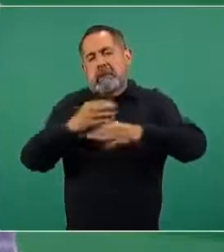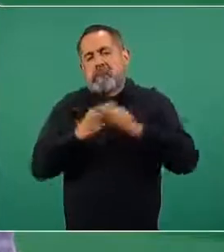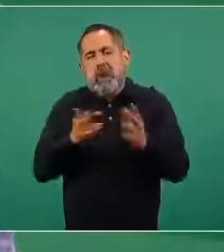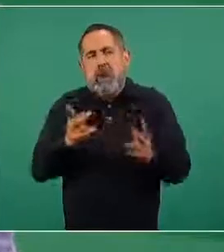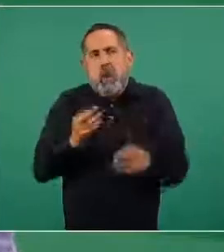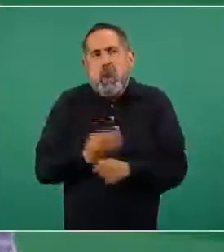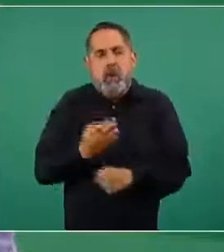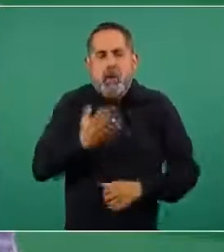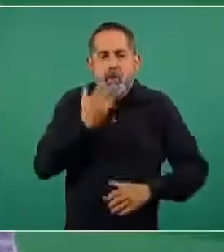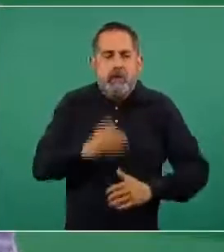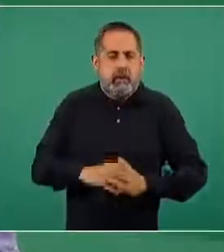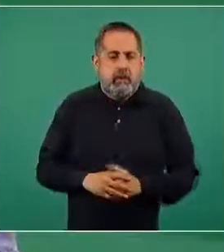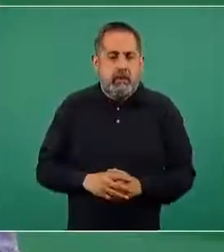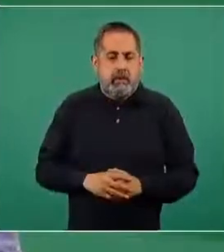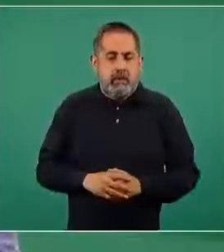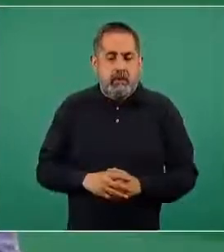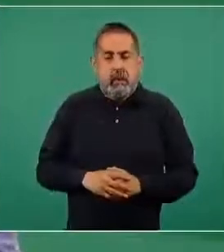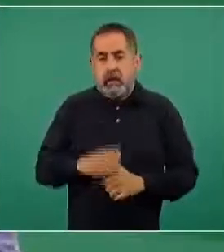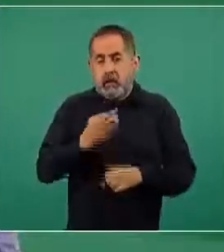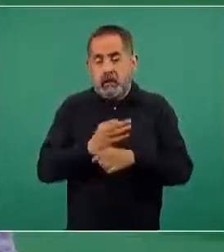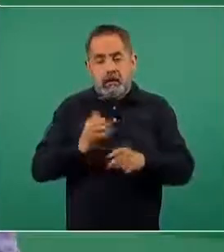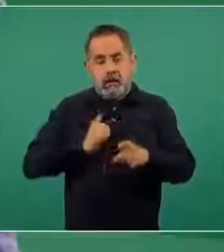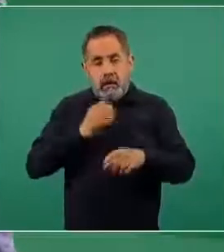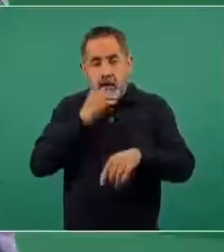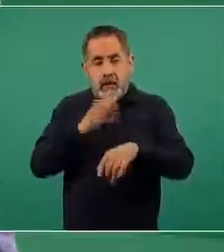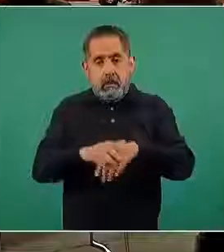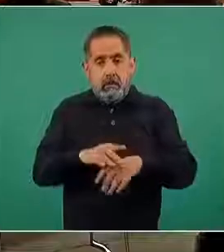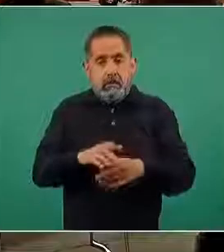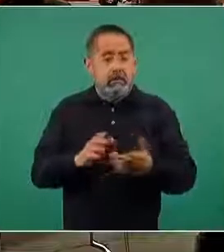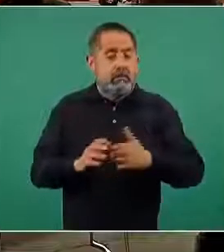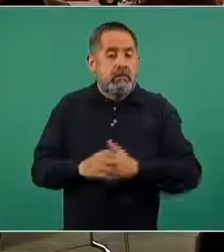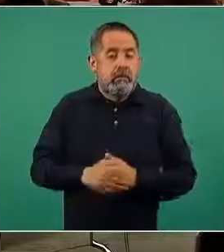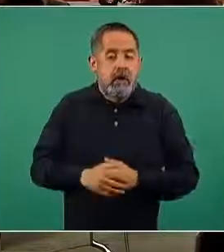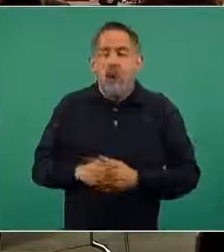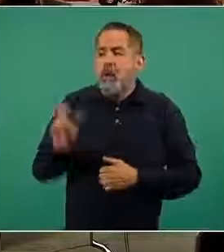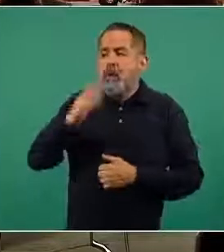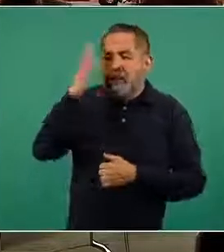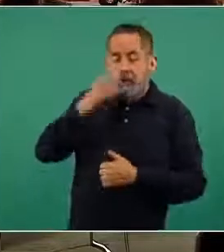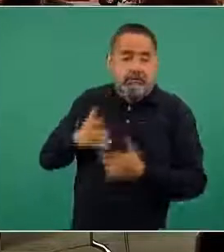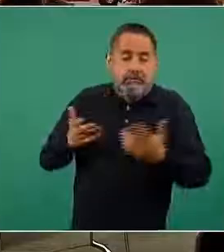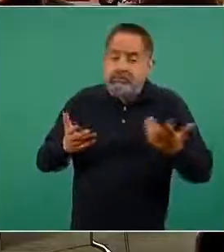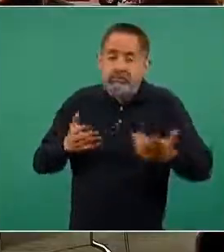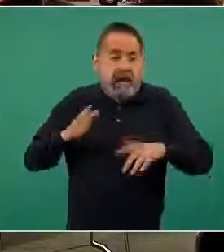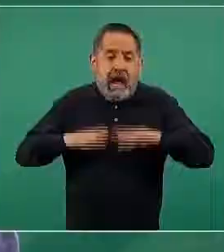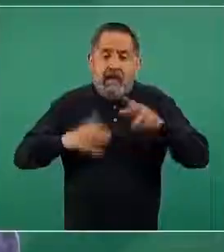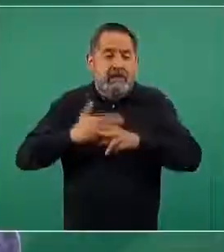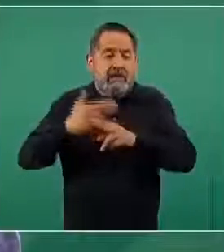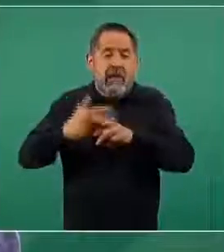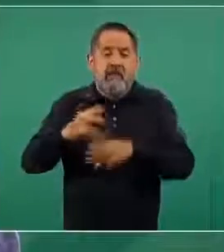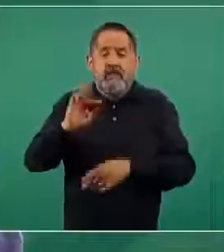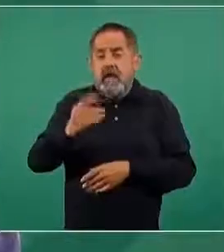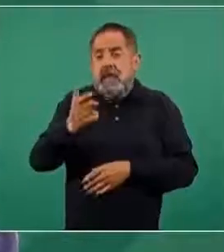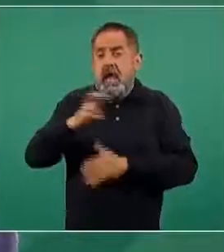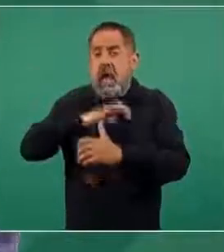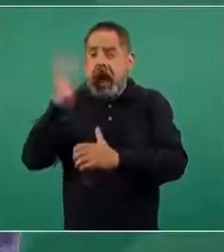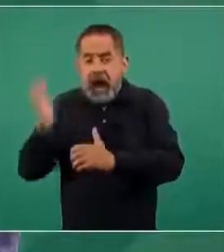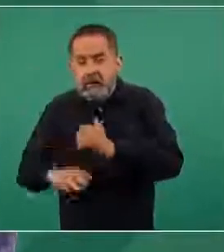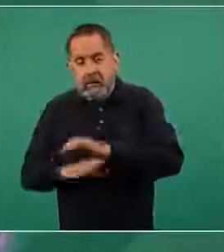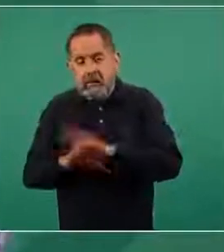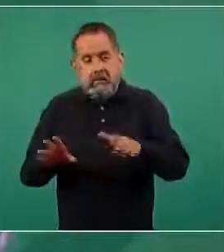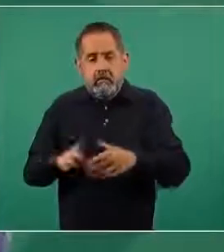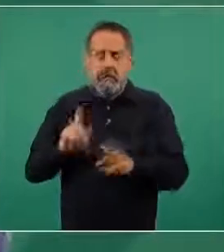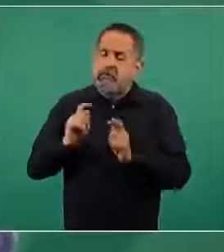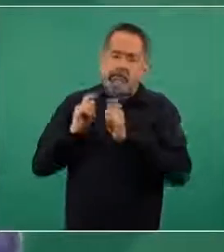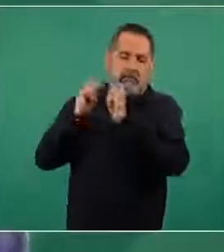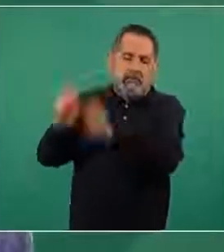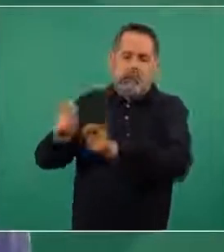pronunciamiento. Aquí aprovecho para… ¿Cuándo podríamos hacer? Cuando la Fiscalía termine sus procesos de deliberación. Insisto, esto está en